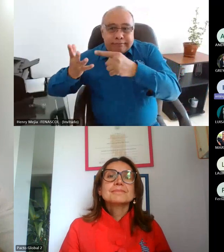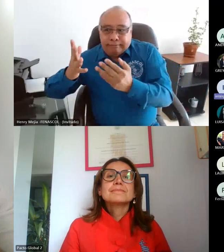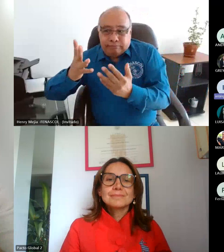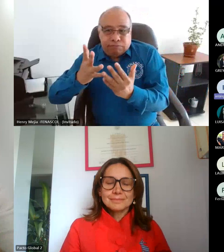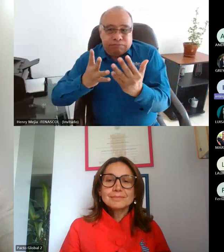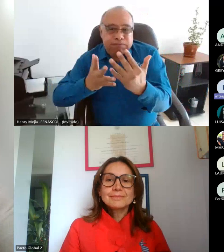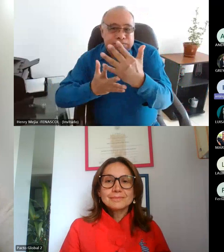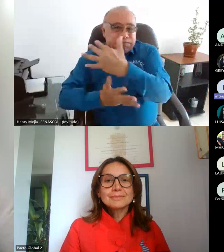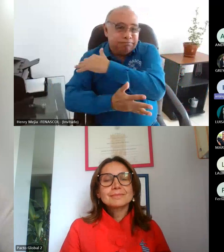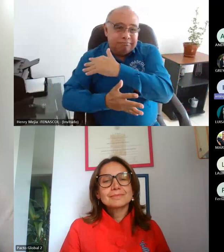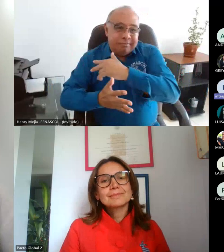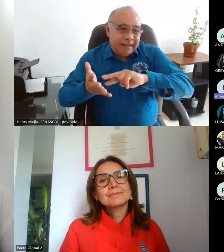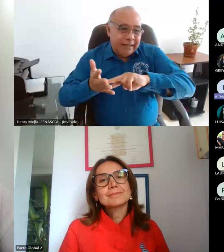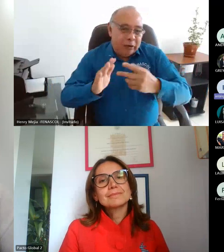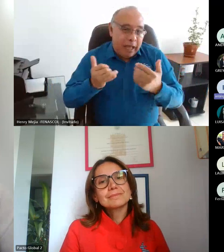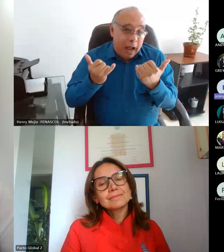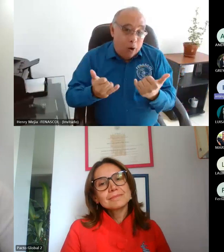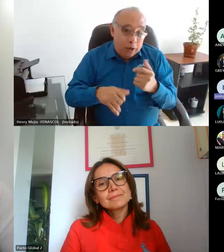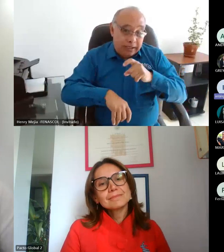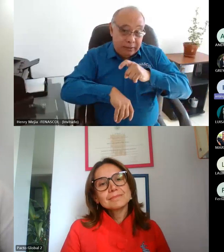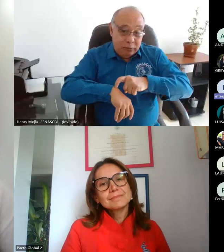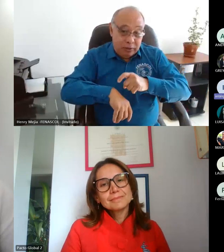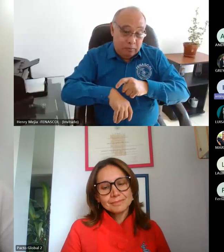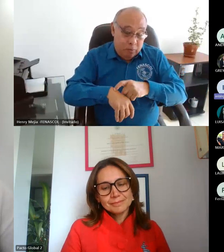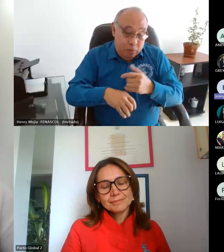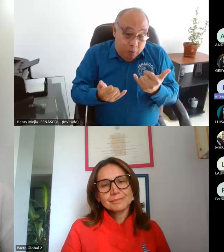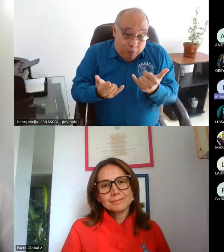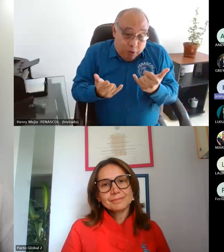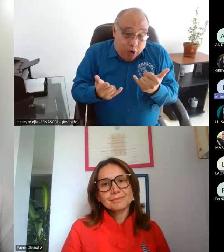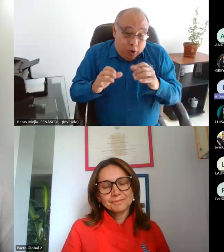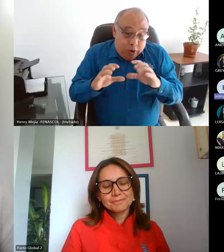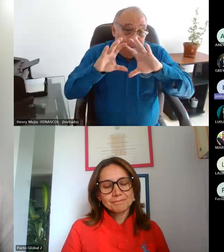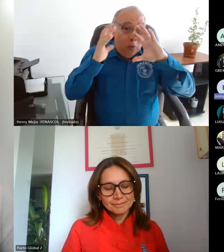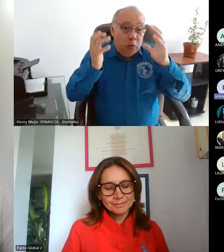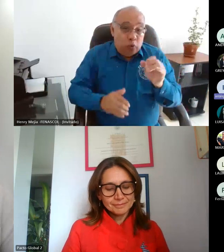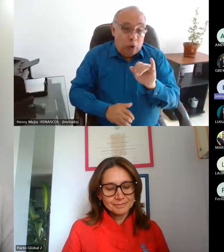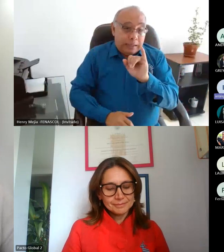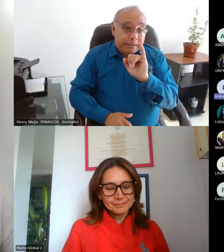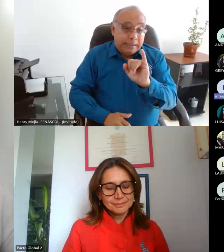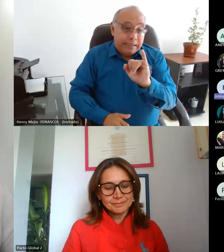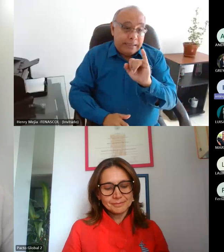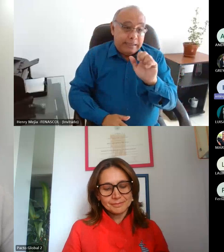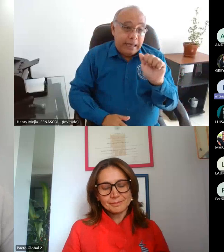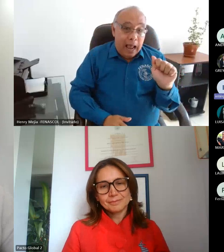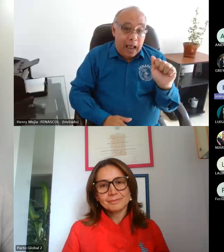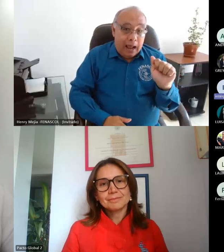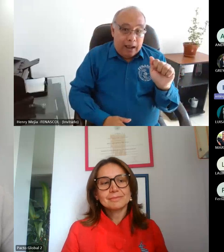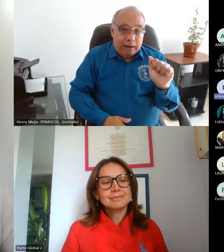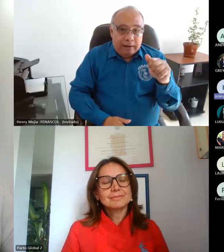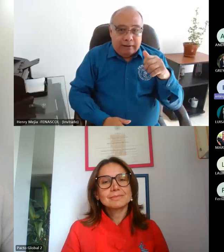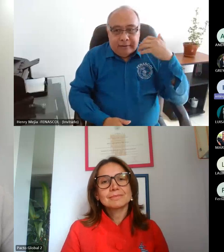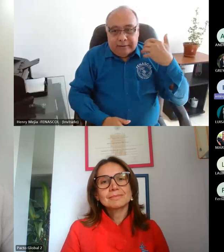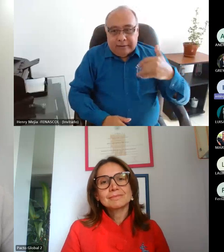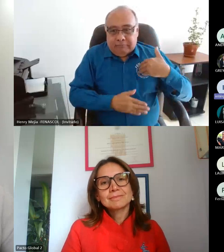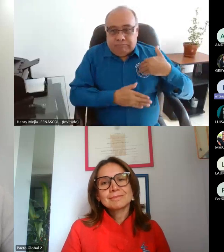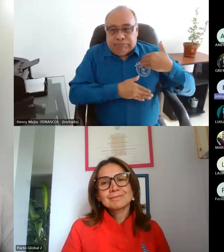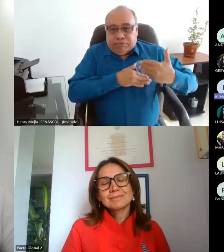tiene un porcentaje mayor para la salud la tecnología es transversal en estos momentos pues encontramos